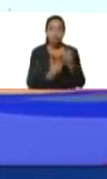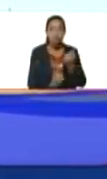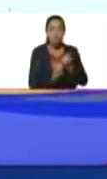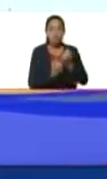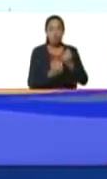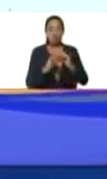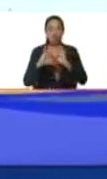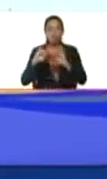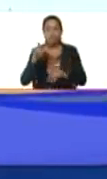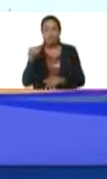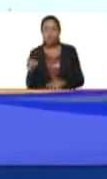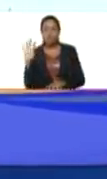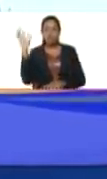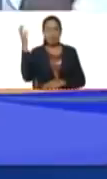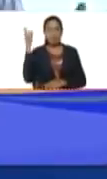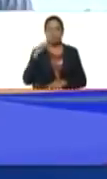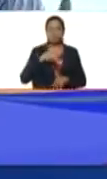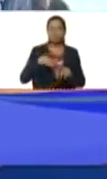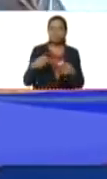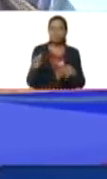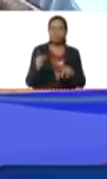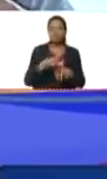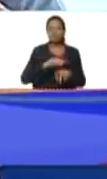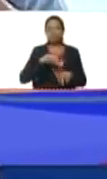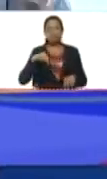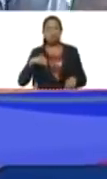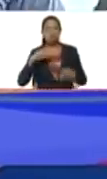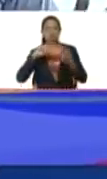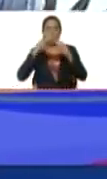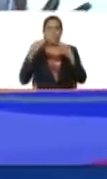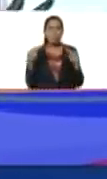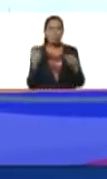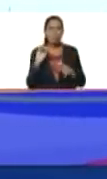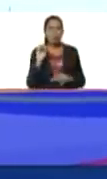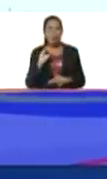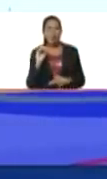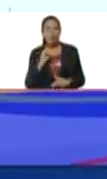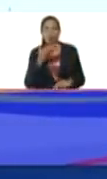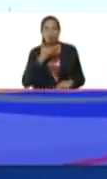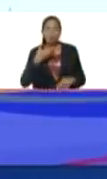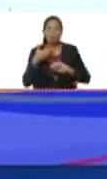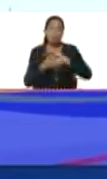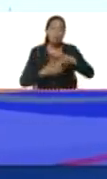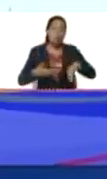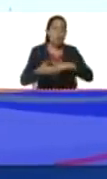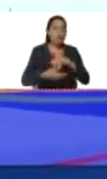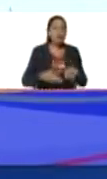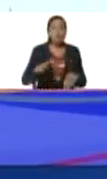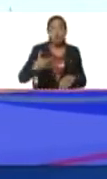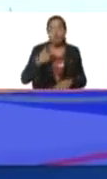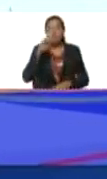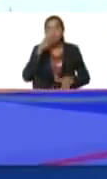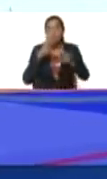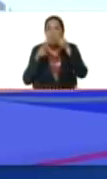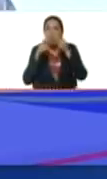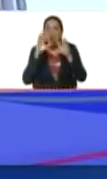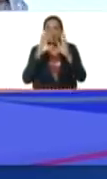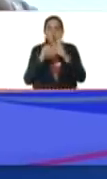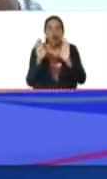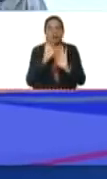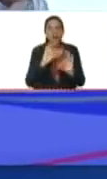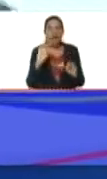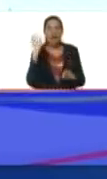patrulla, para que en tiempos de paz o no estemos vigilando. No se pueden robar ni un